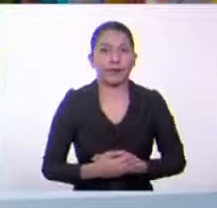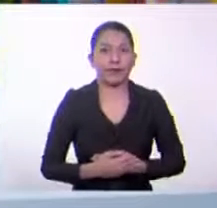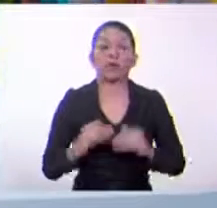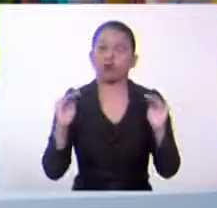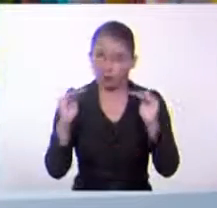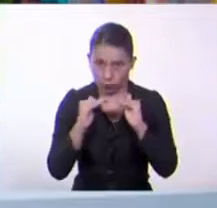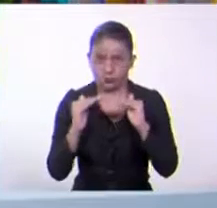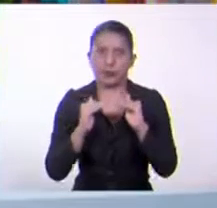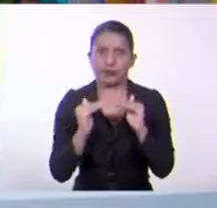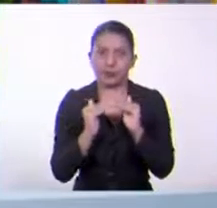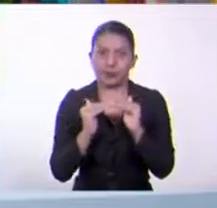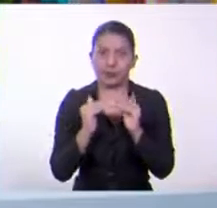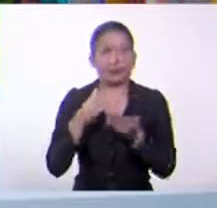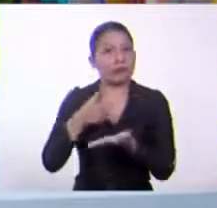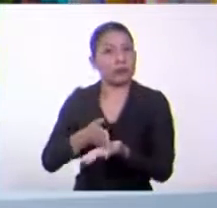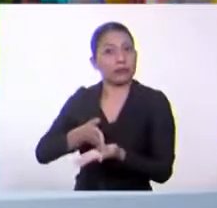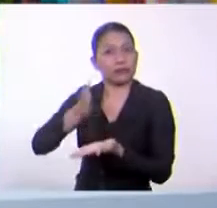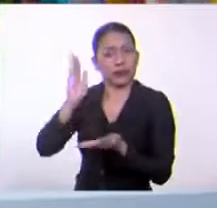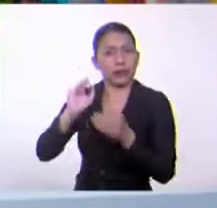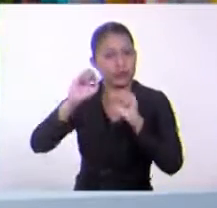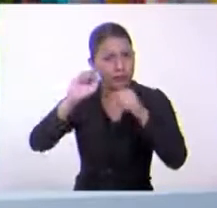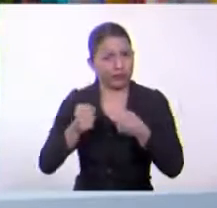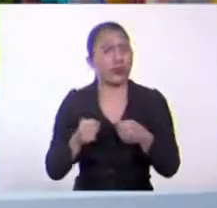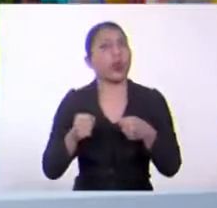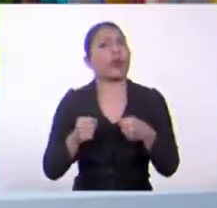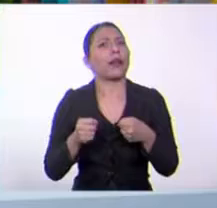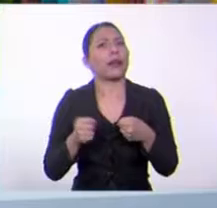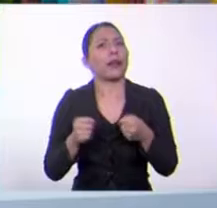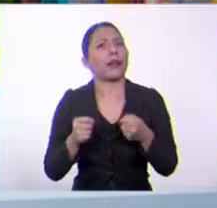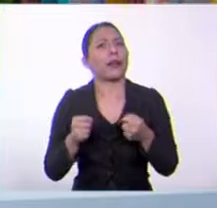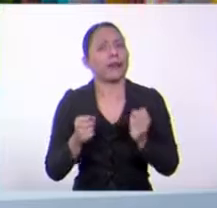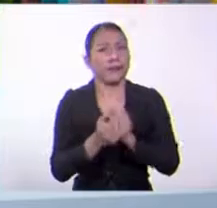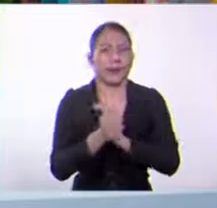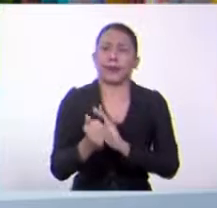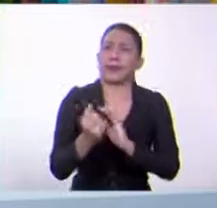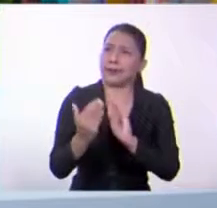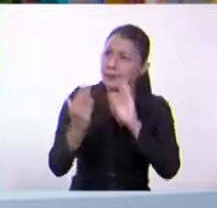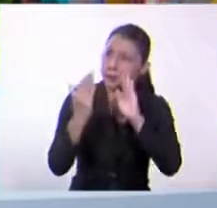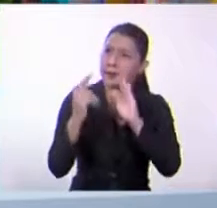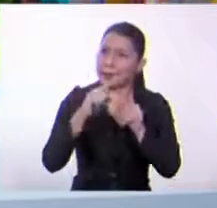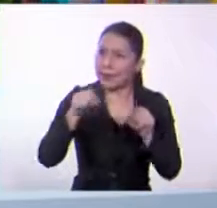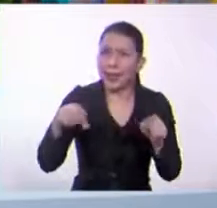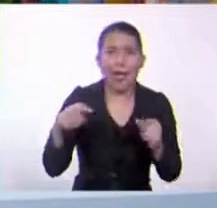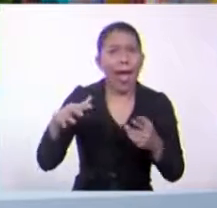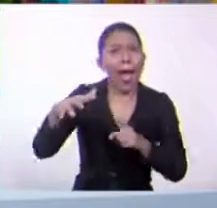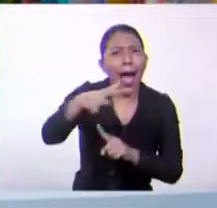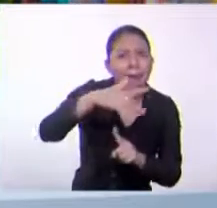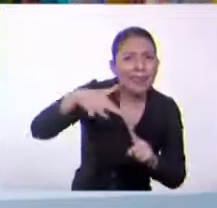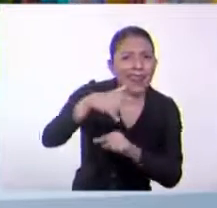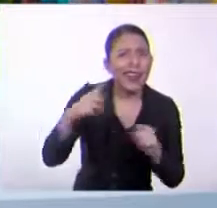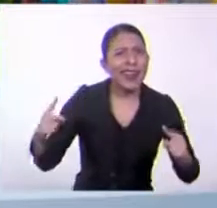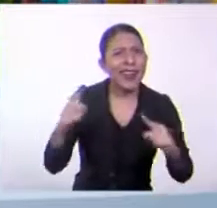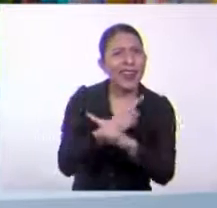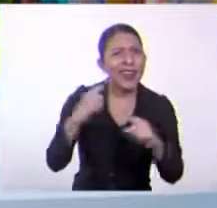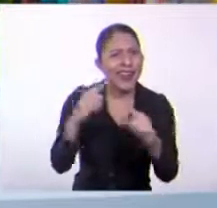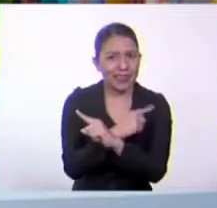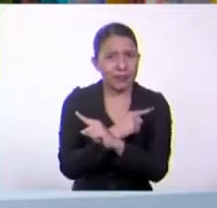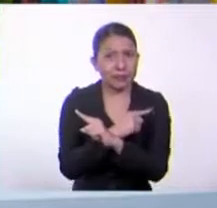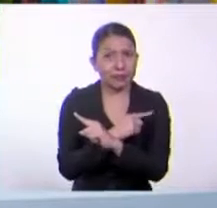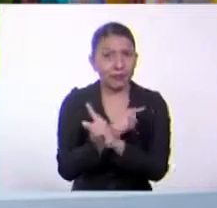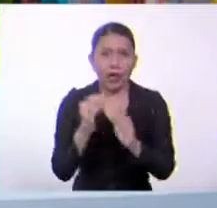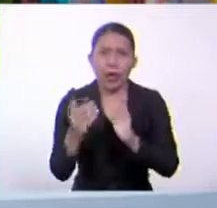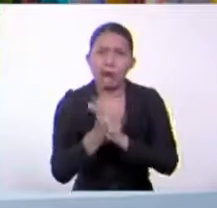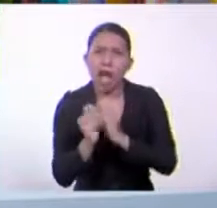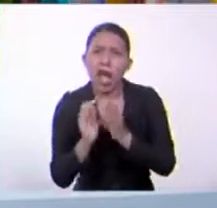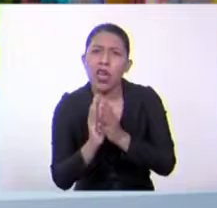También los animales pueden hacer frente a estas condiciones cambiantes. Aquellos que logran